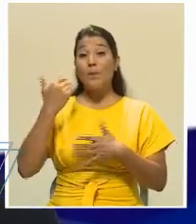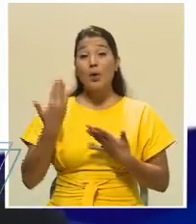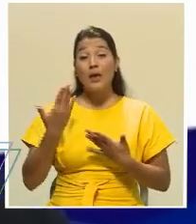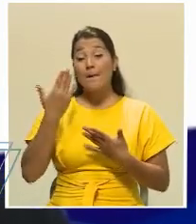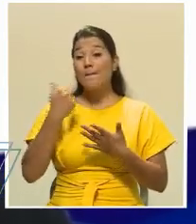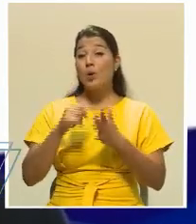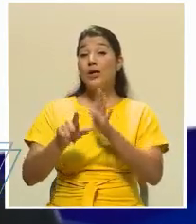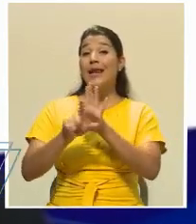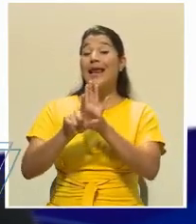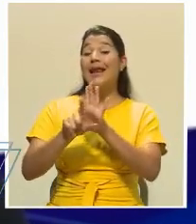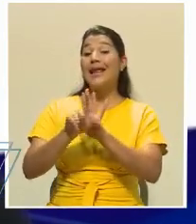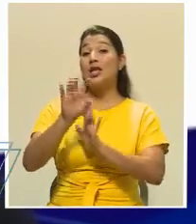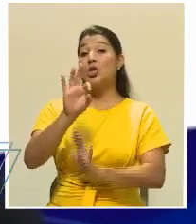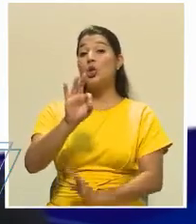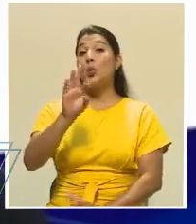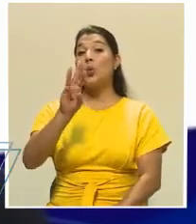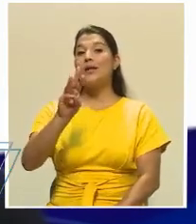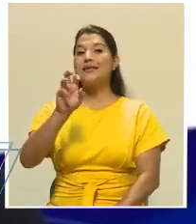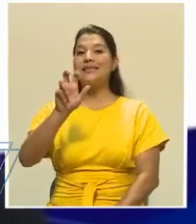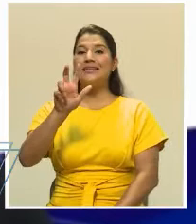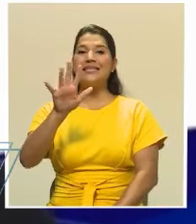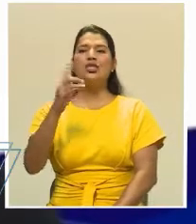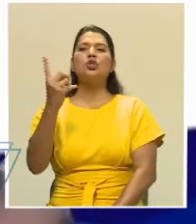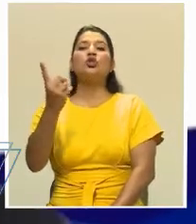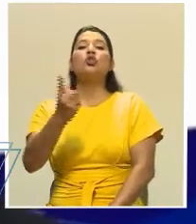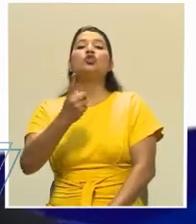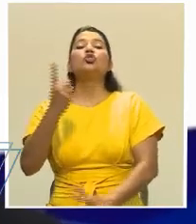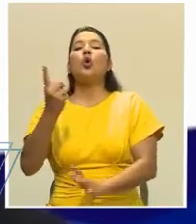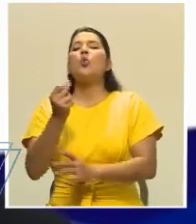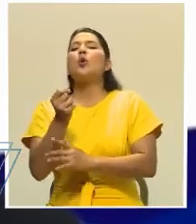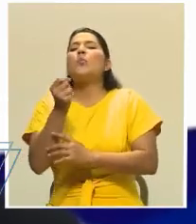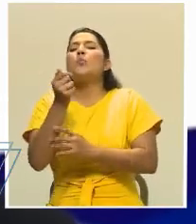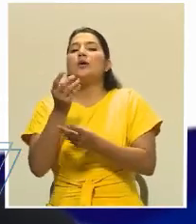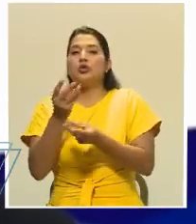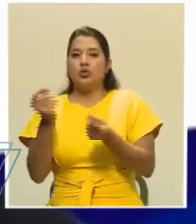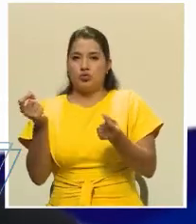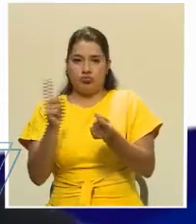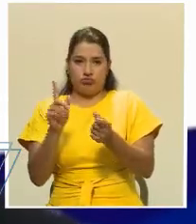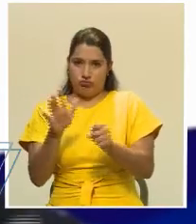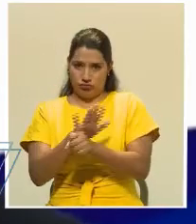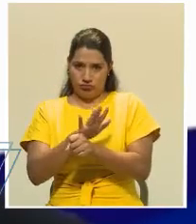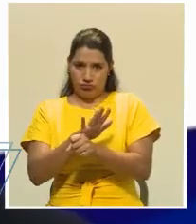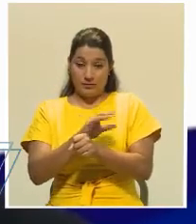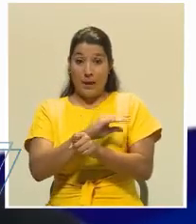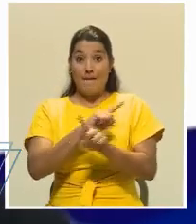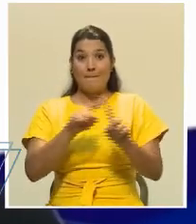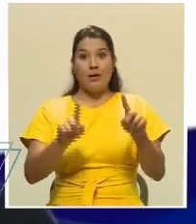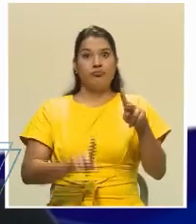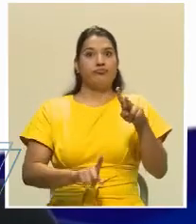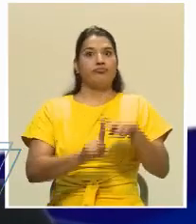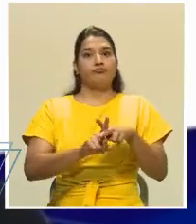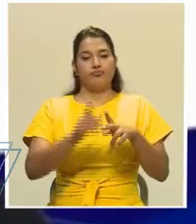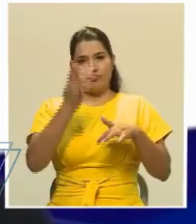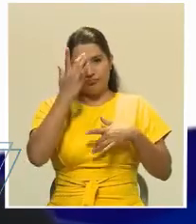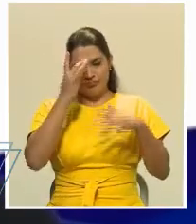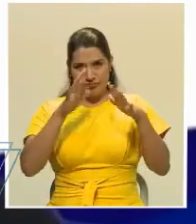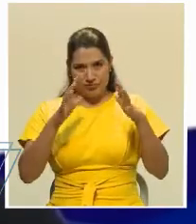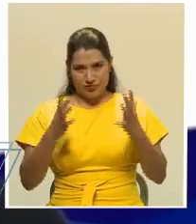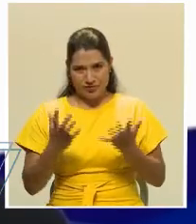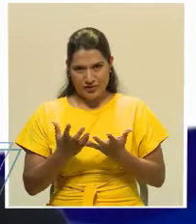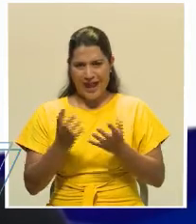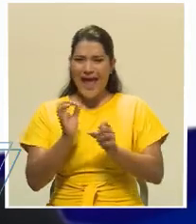ley 9635 era solamente un alivio. Y luego viene la pandemia y eso viene a profundizar la